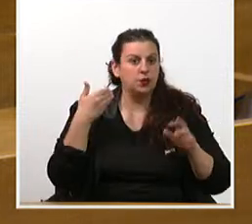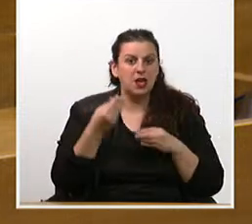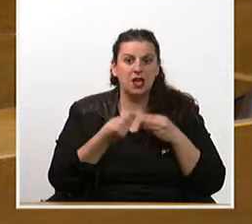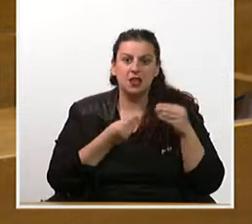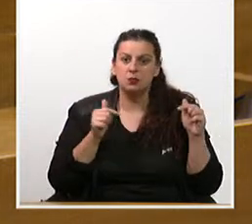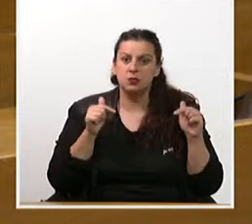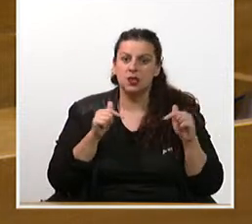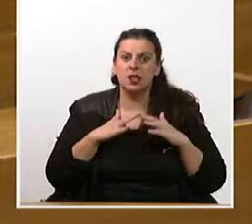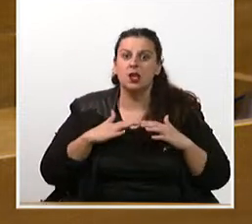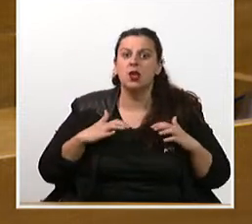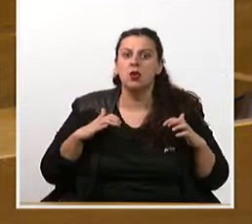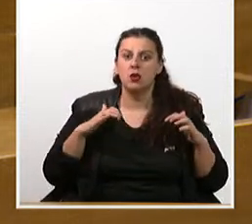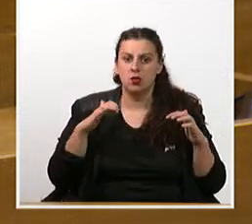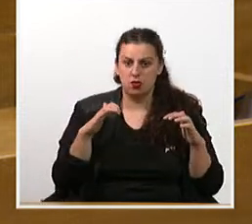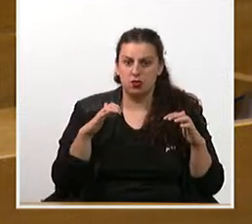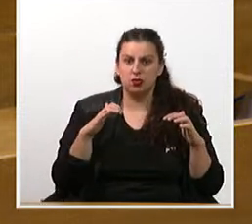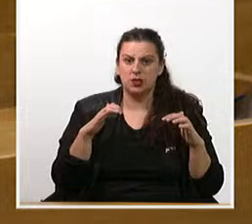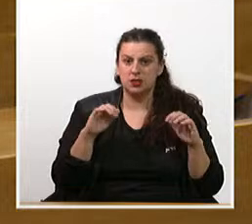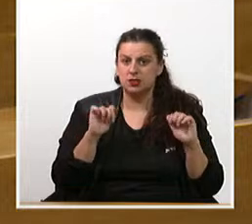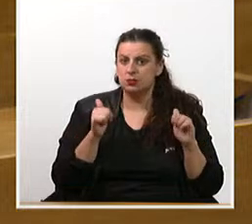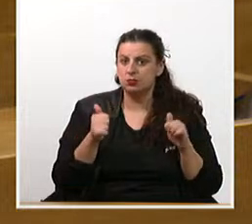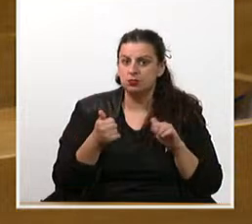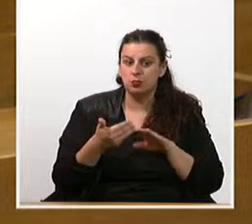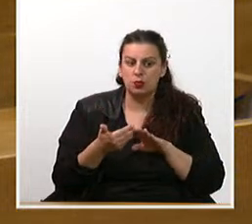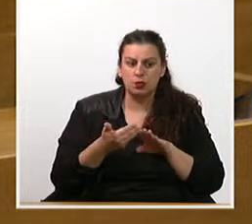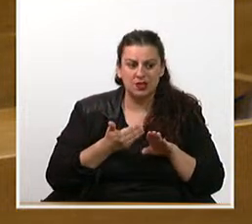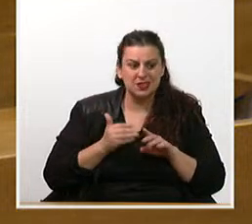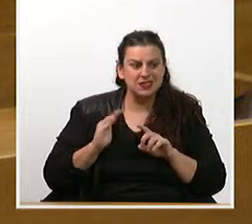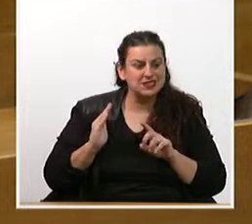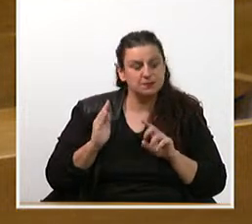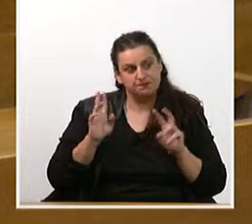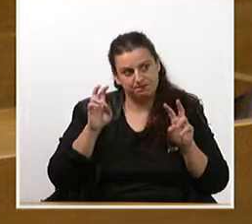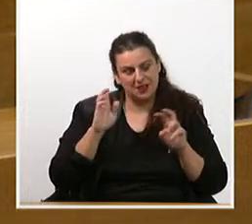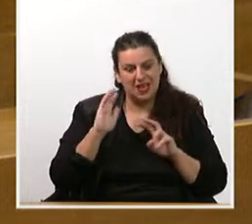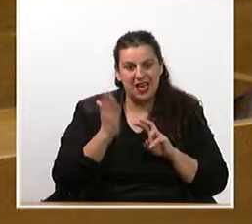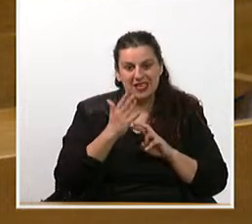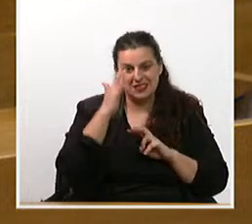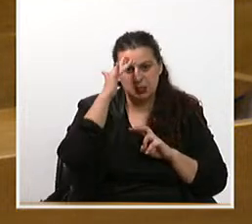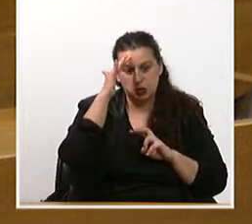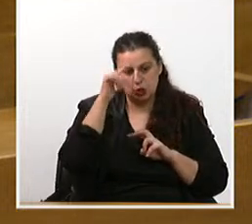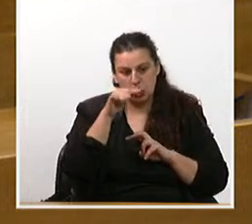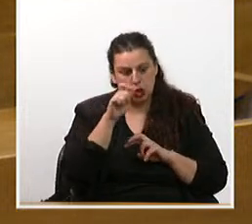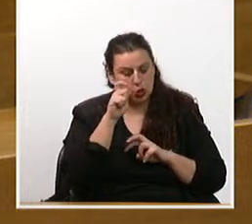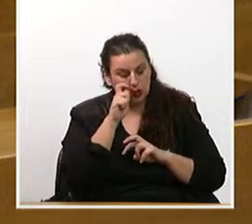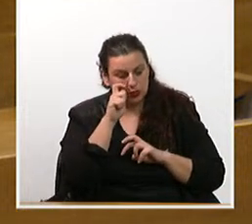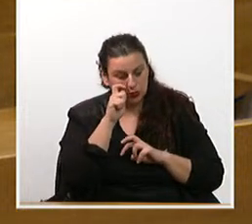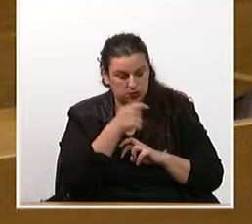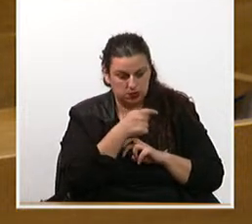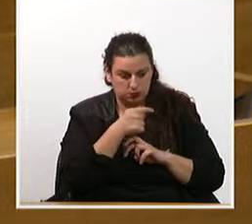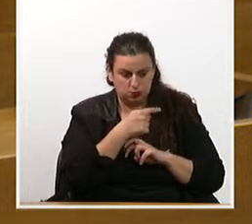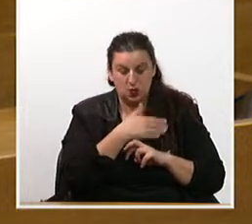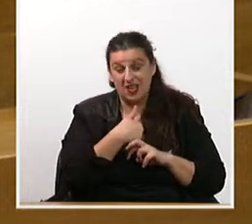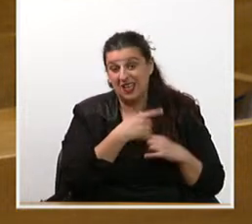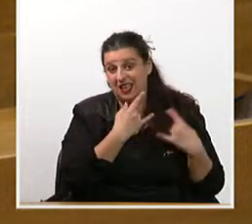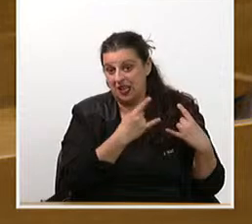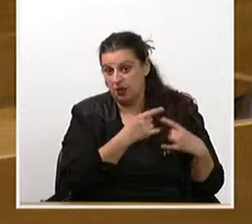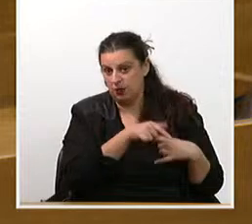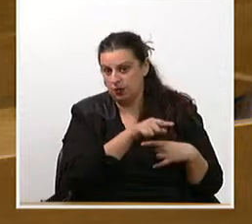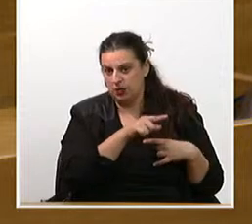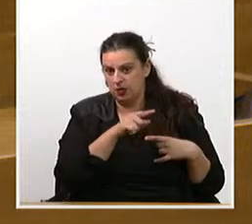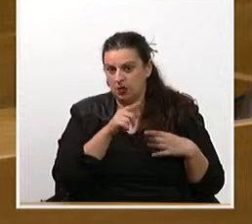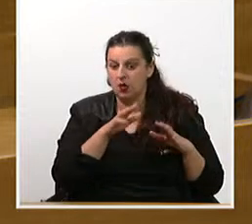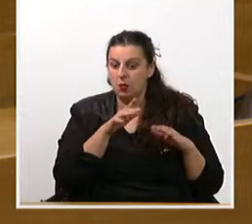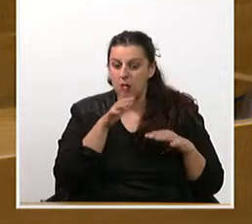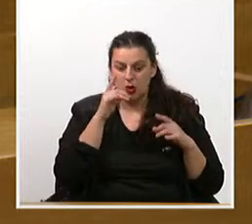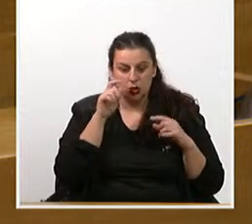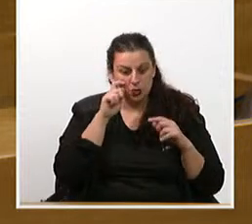estas cortes antes de que entrara en vigor el castigo ideológico al turismo reglado al que produce al que crea empleo y al